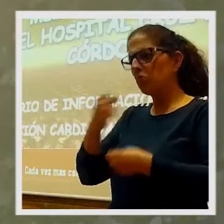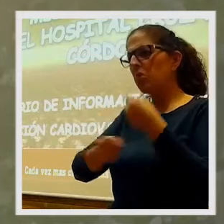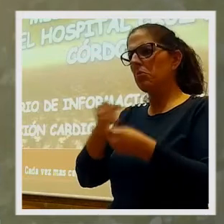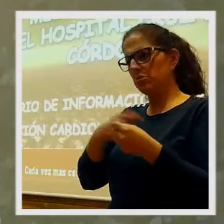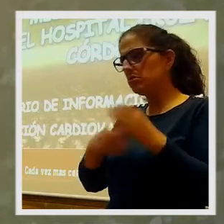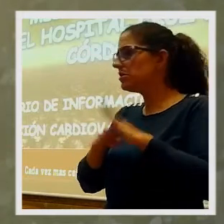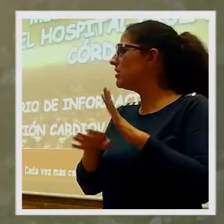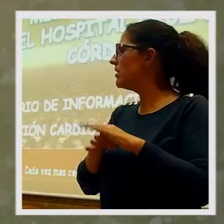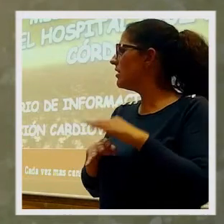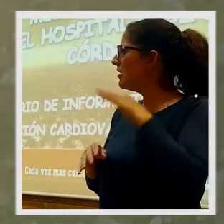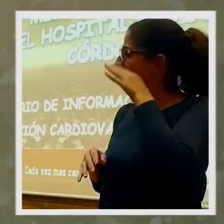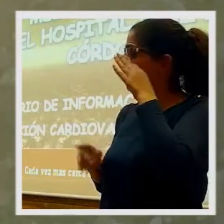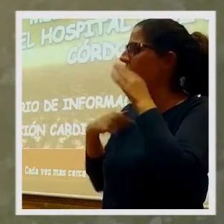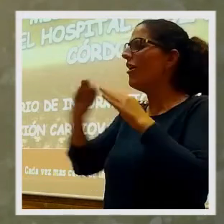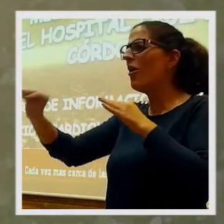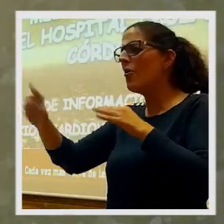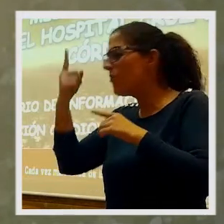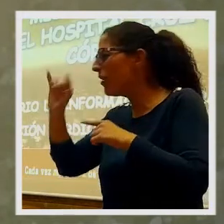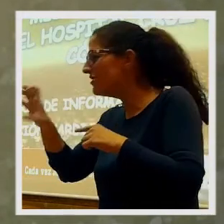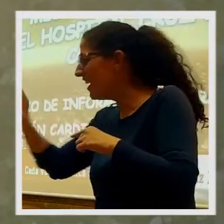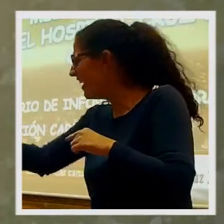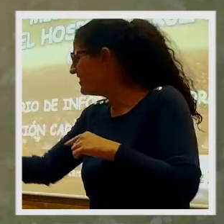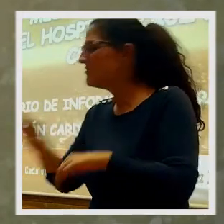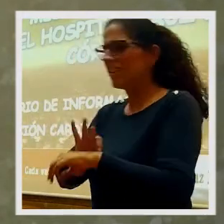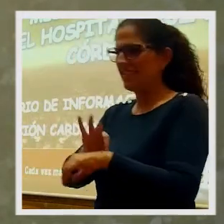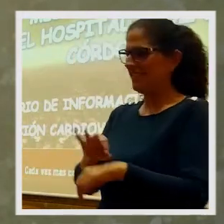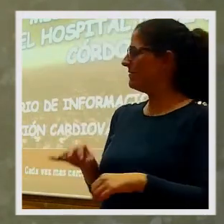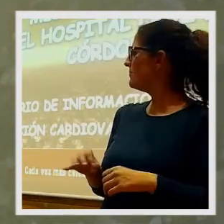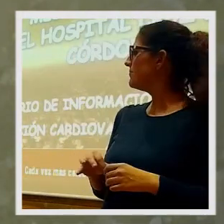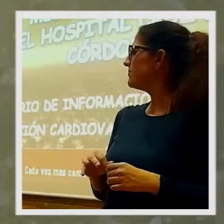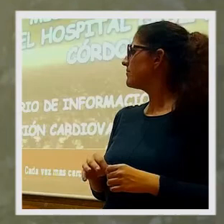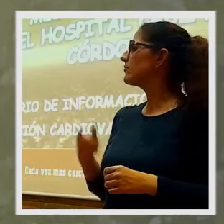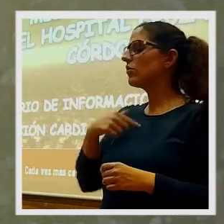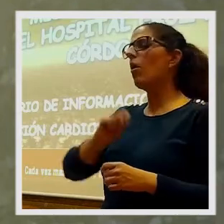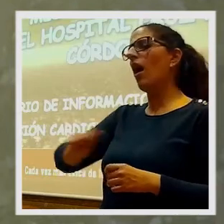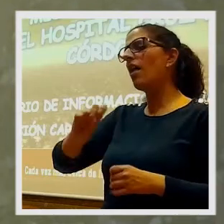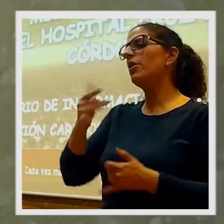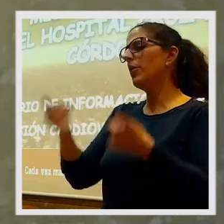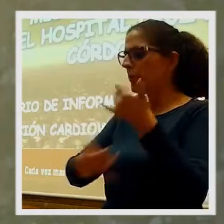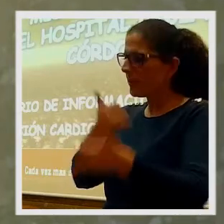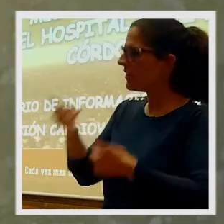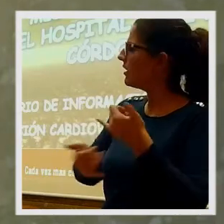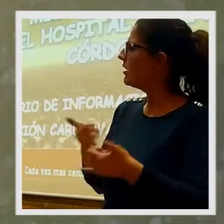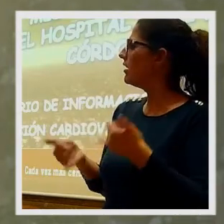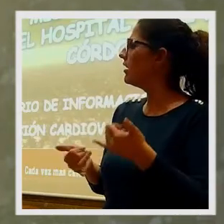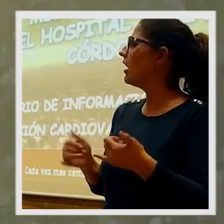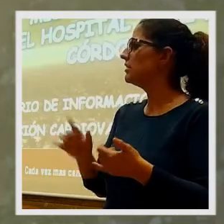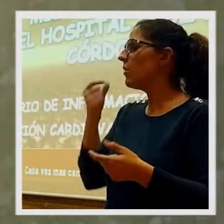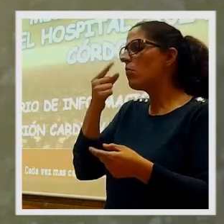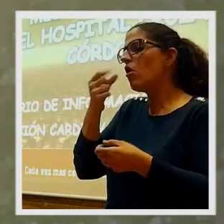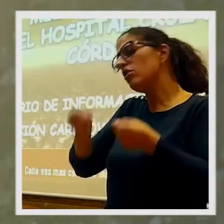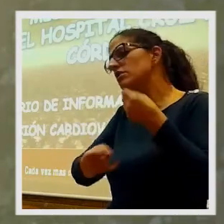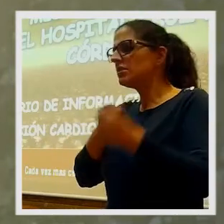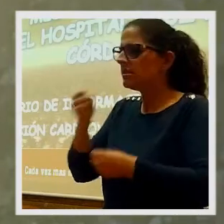que luego le preguntaré al doctor Moya una cosa. Y ando, hago bicicleta estática y ya he llegado a trotar. Aquí